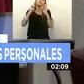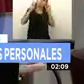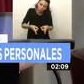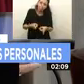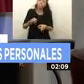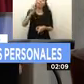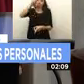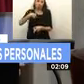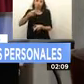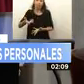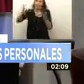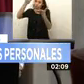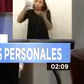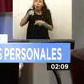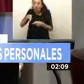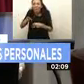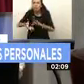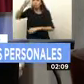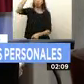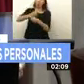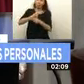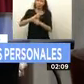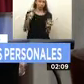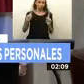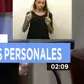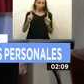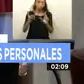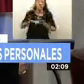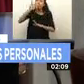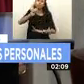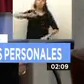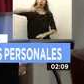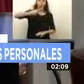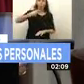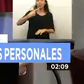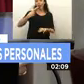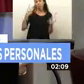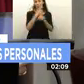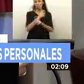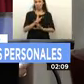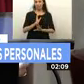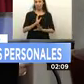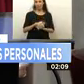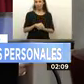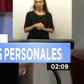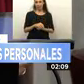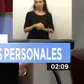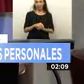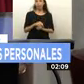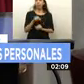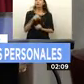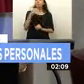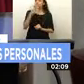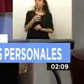no fue la inflación fue la el efecto la causa fue el querer grabar a la